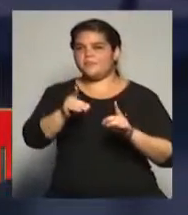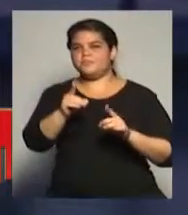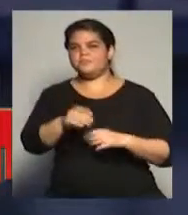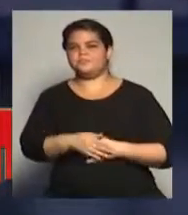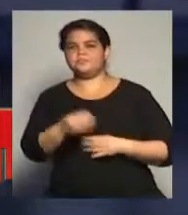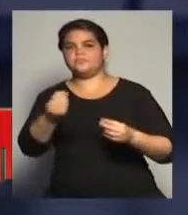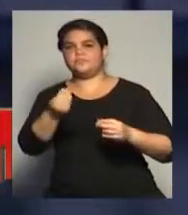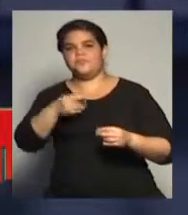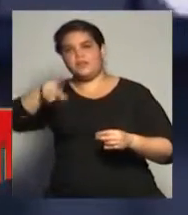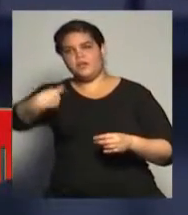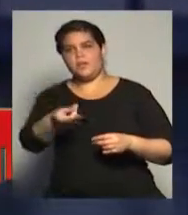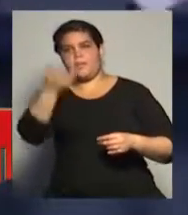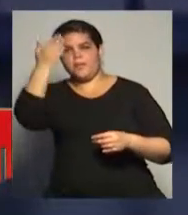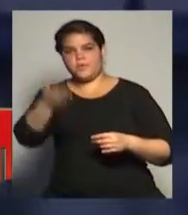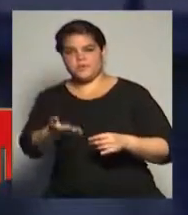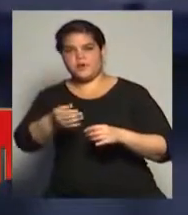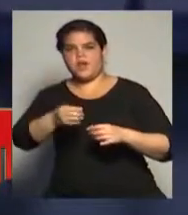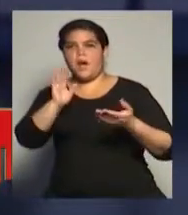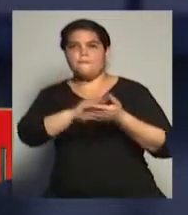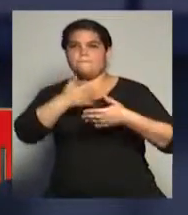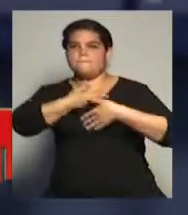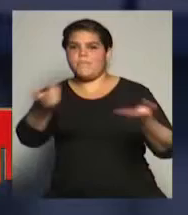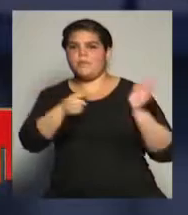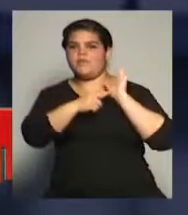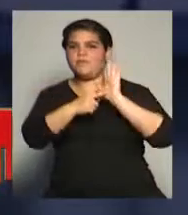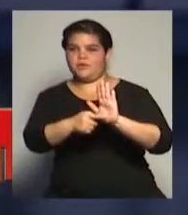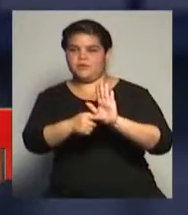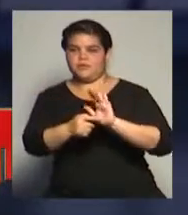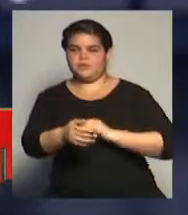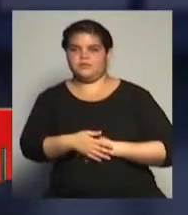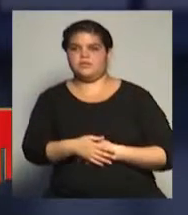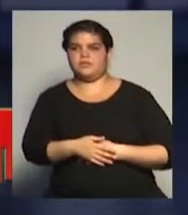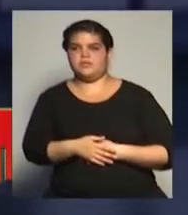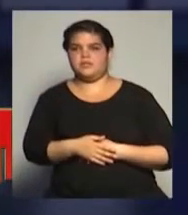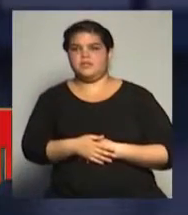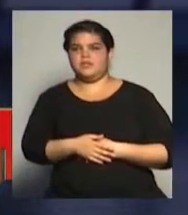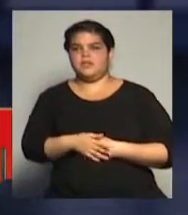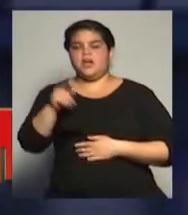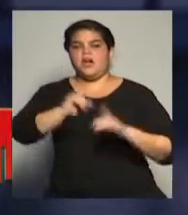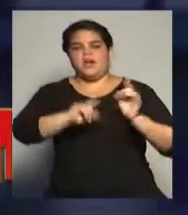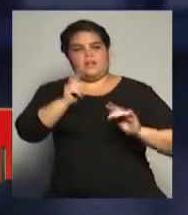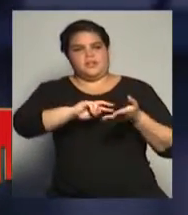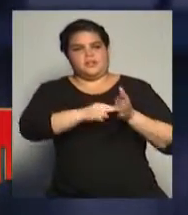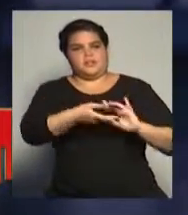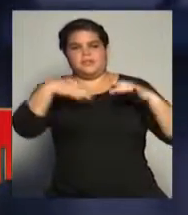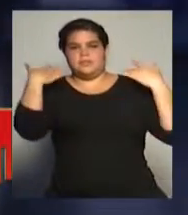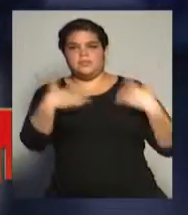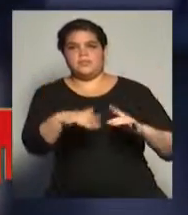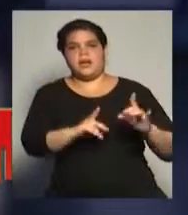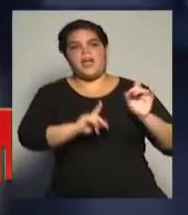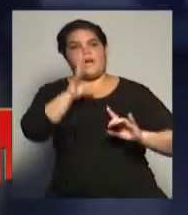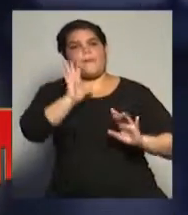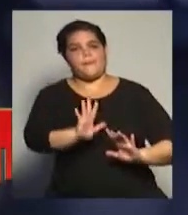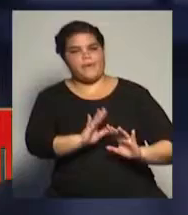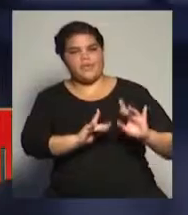hizo pública. Entonces, bueno, a veces se complica y él trata de ser un poquito más